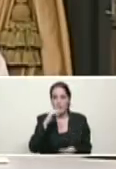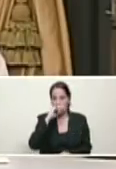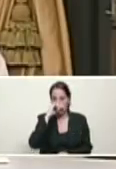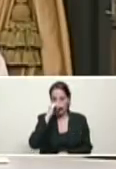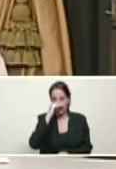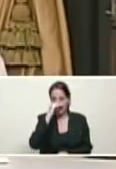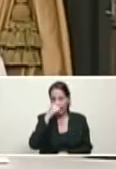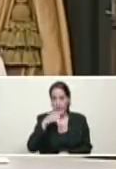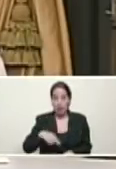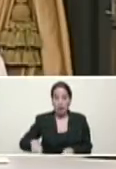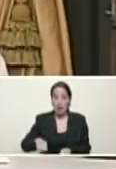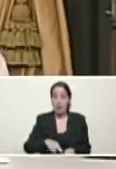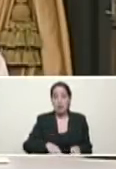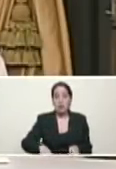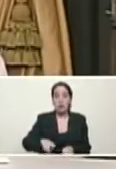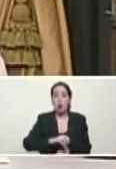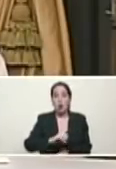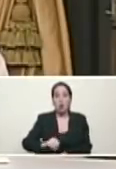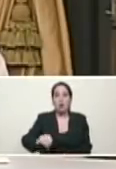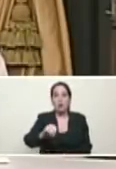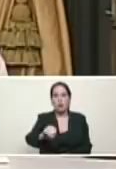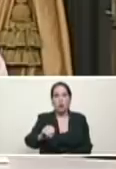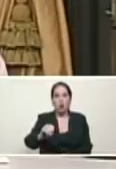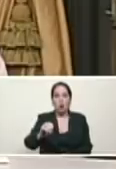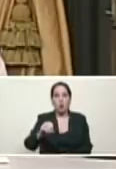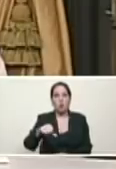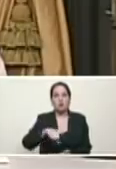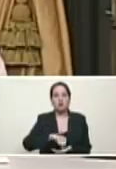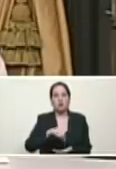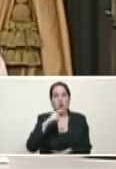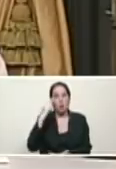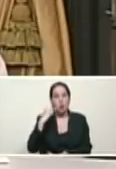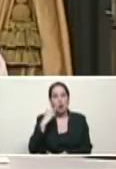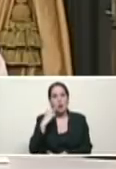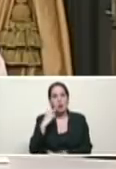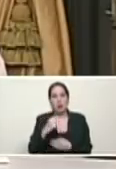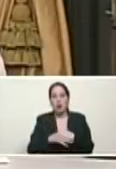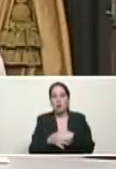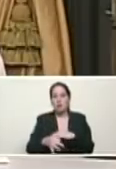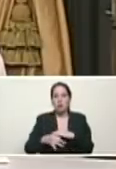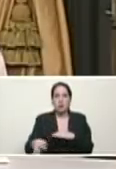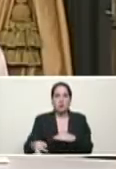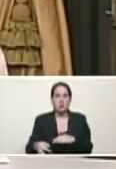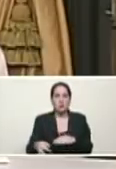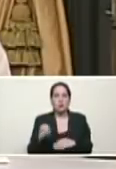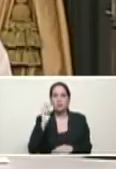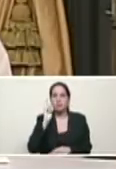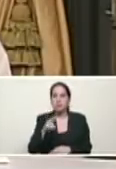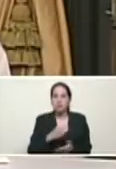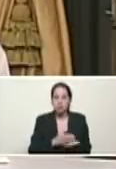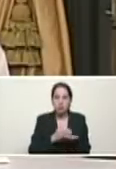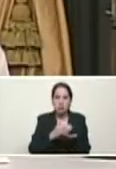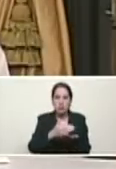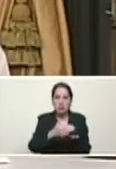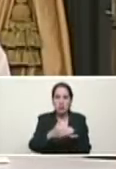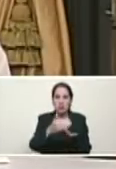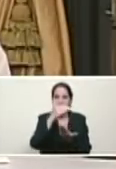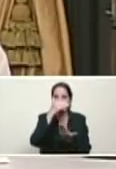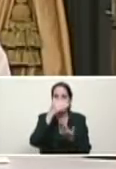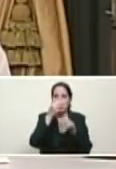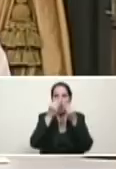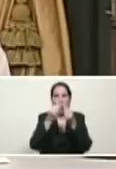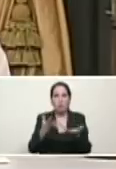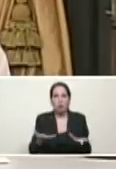las riberas del río Orinoco, en Ciudad Bolívar, municipio Jerez. Allá avanza la rehabilitación,